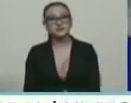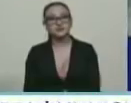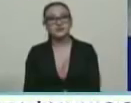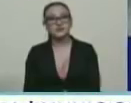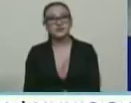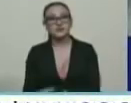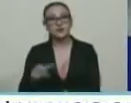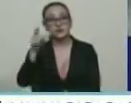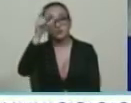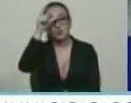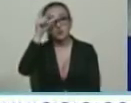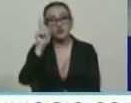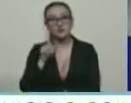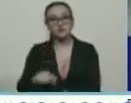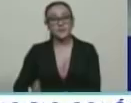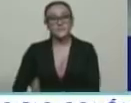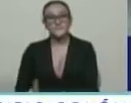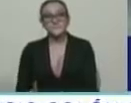Turquía, además,